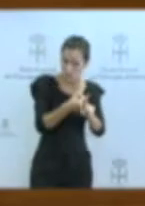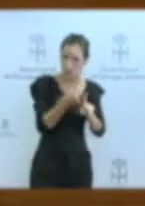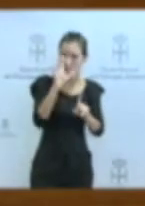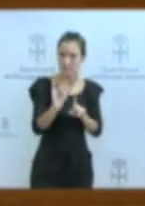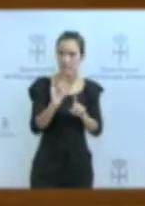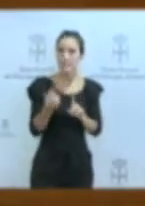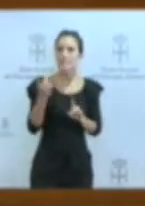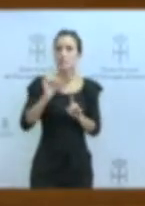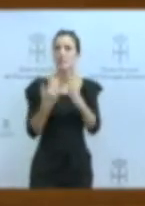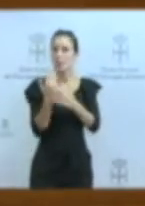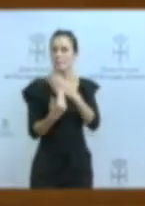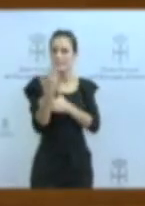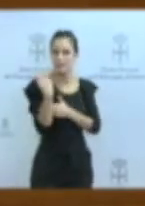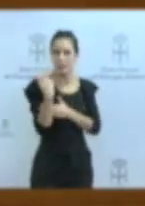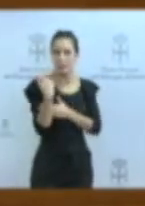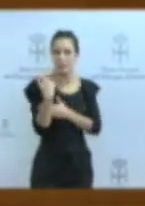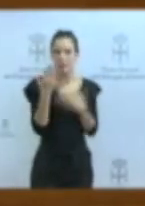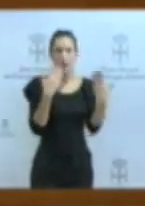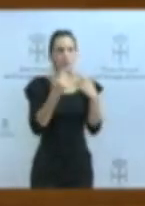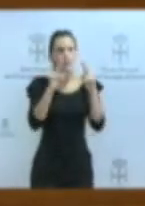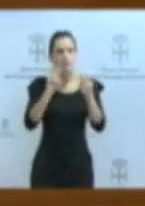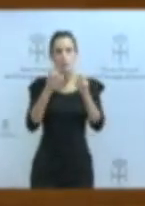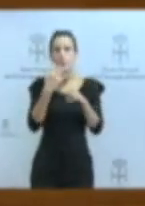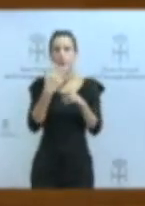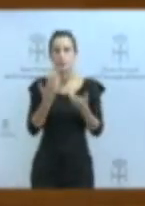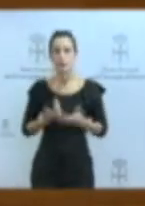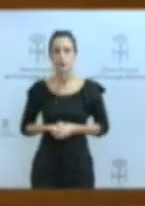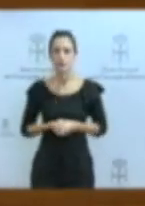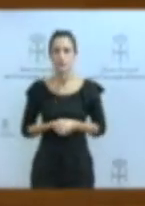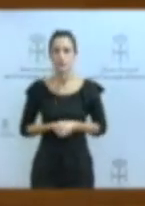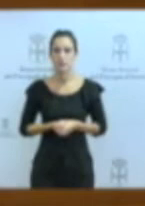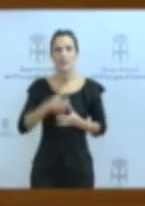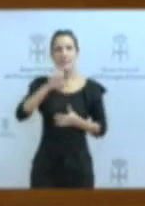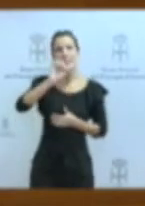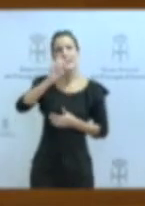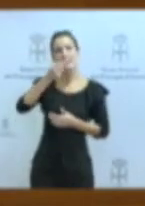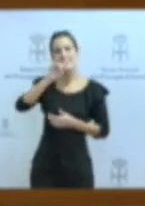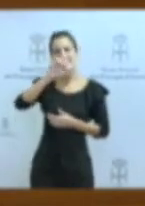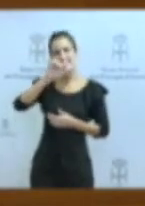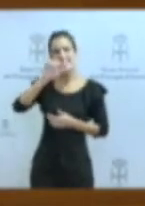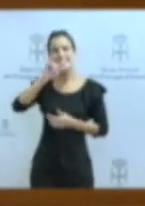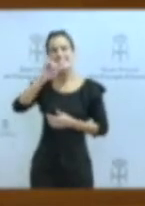ejemplo, de la línea de EasyJet con Stansted, con el aeropuerto de Londres,